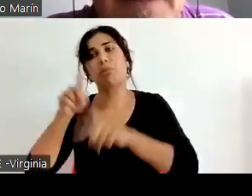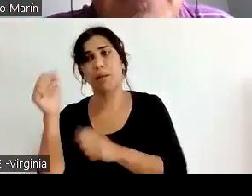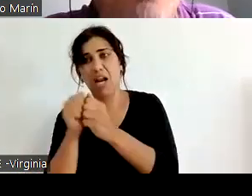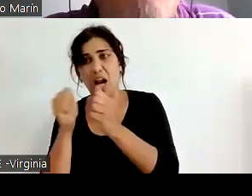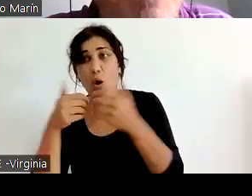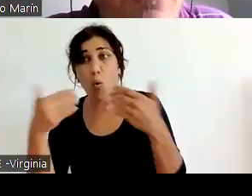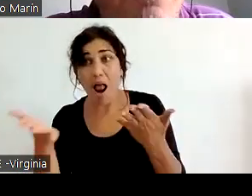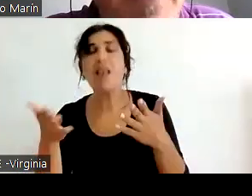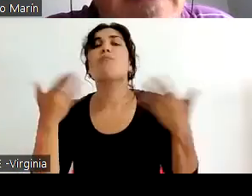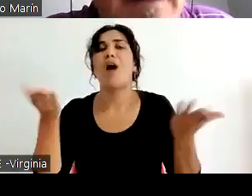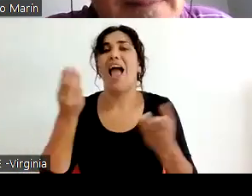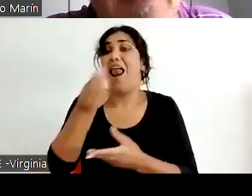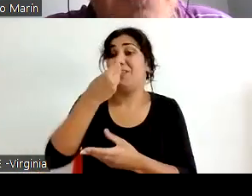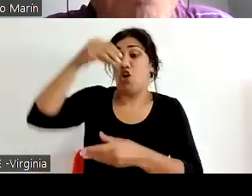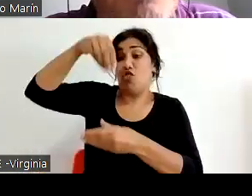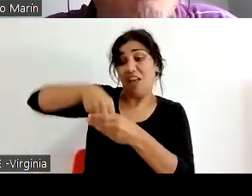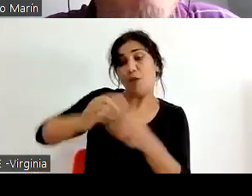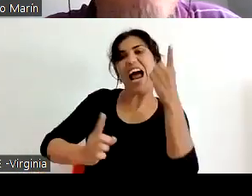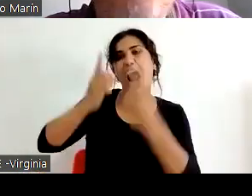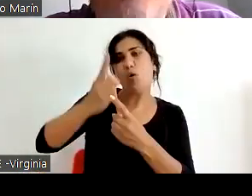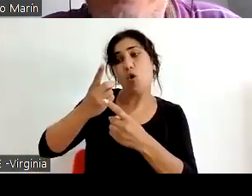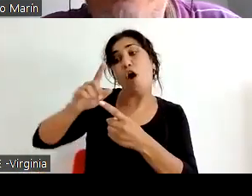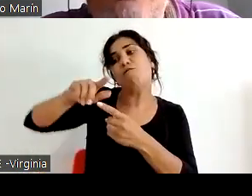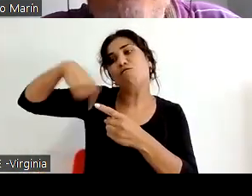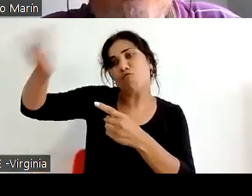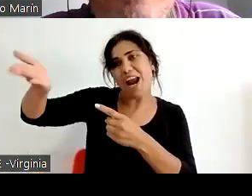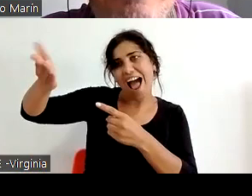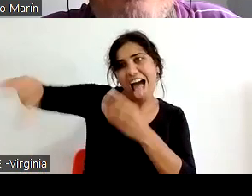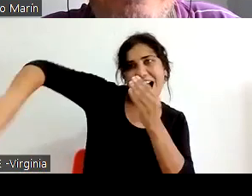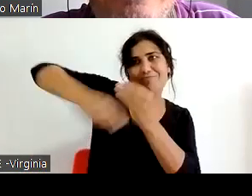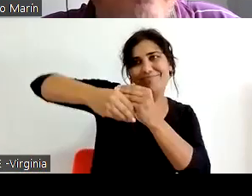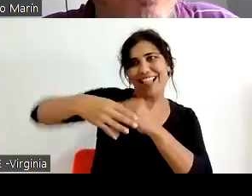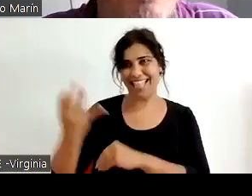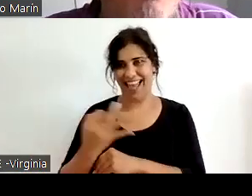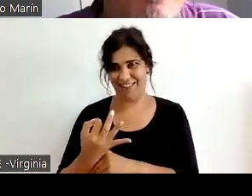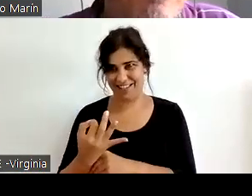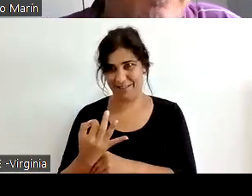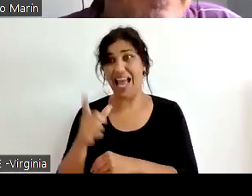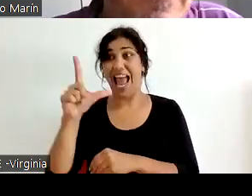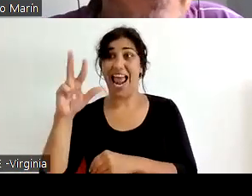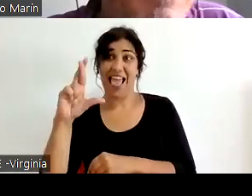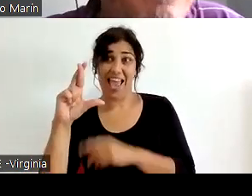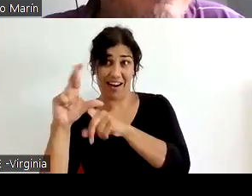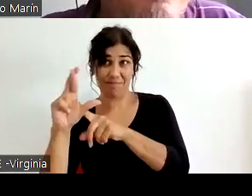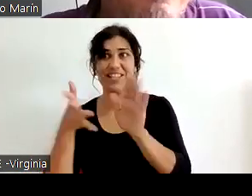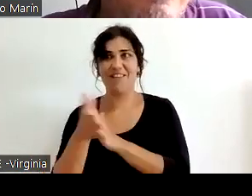de la alimentación, pero revisaremos también determinados productos de LR que nos pueden ayudar en ese